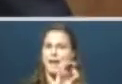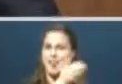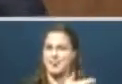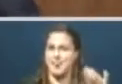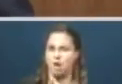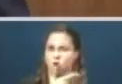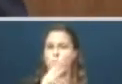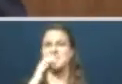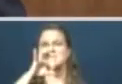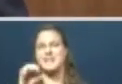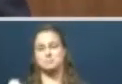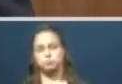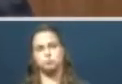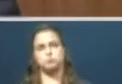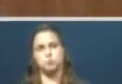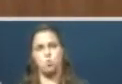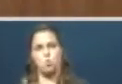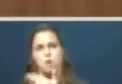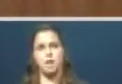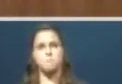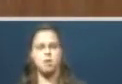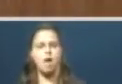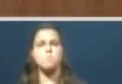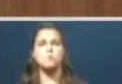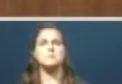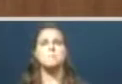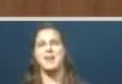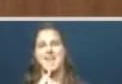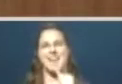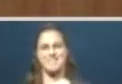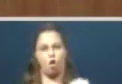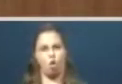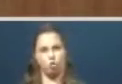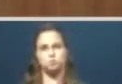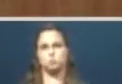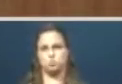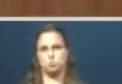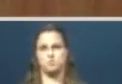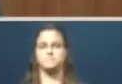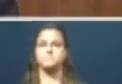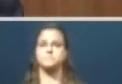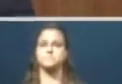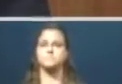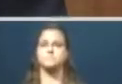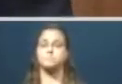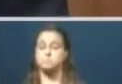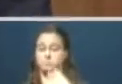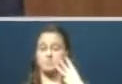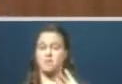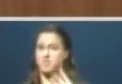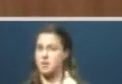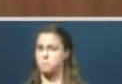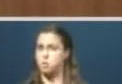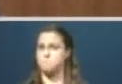cluster de automoción y dando continuidad a la apuesta por la movilidad eléctrica una tercera gran prioridad de nuestra estrategia